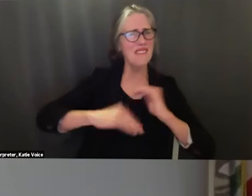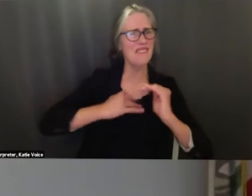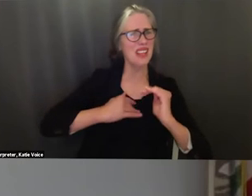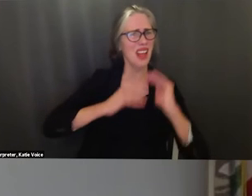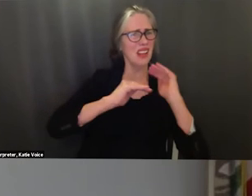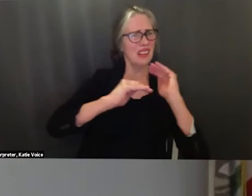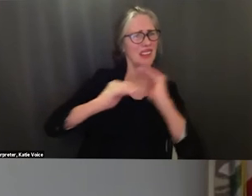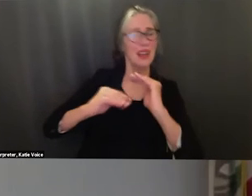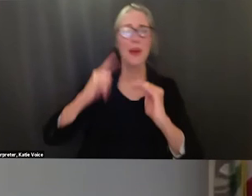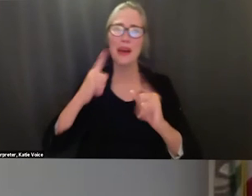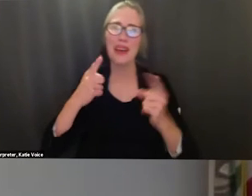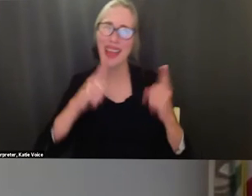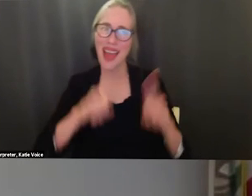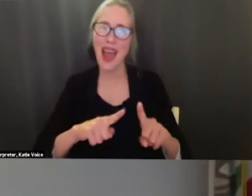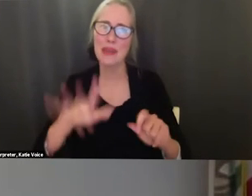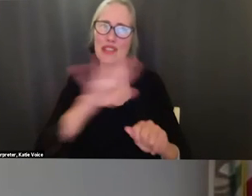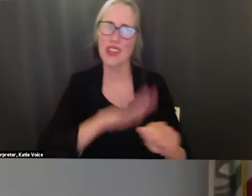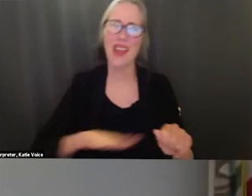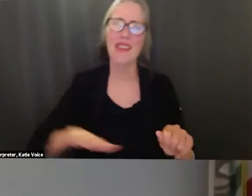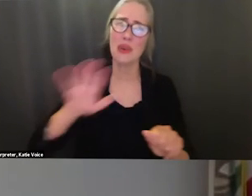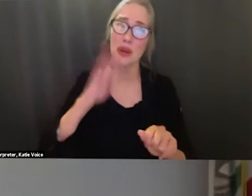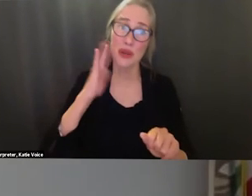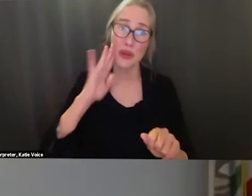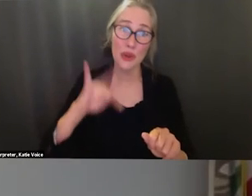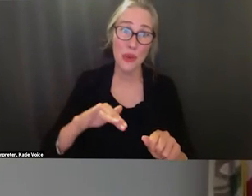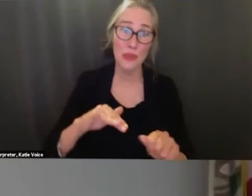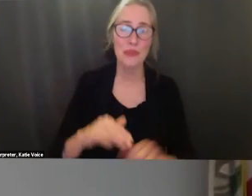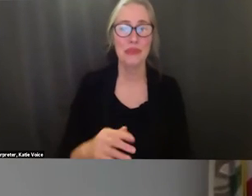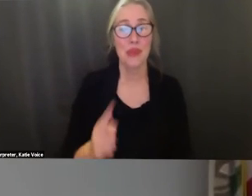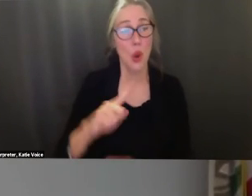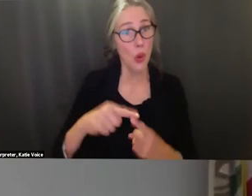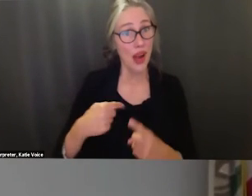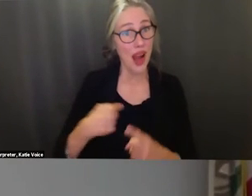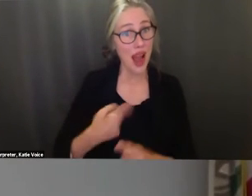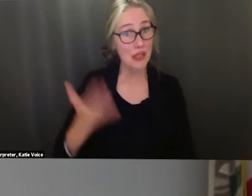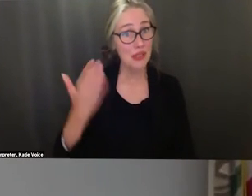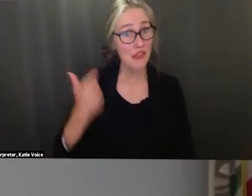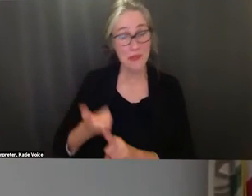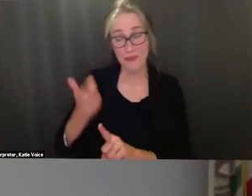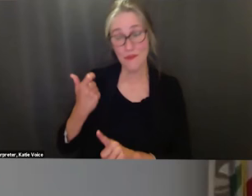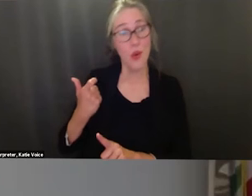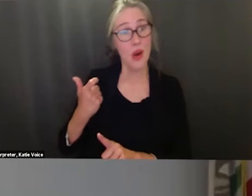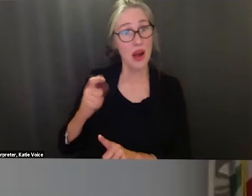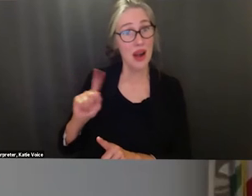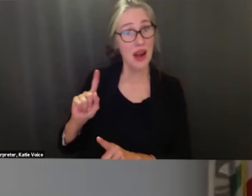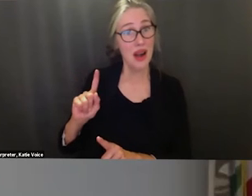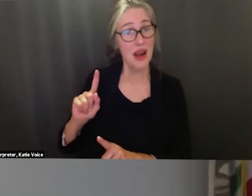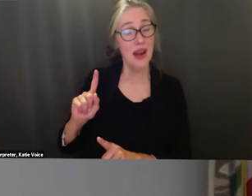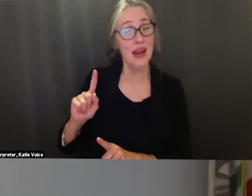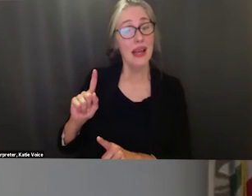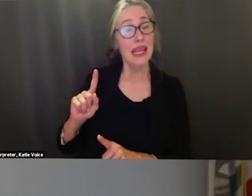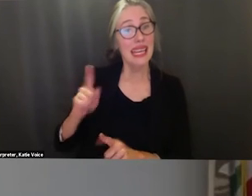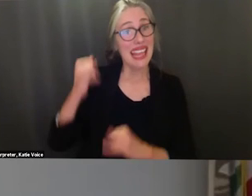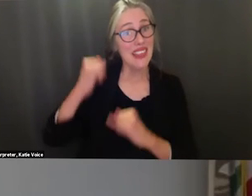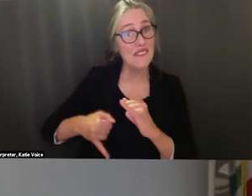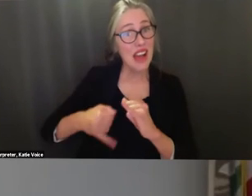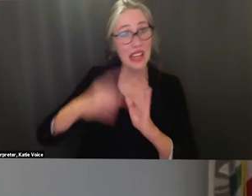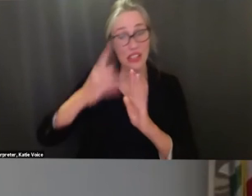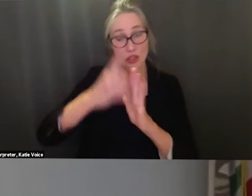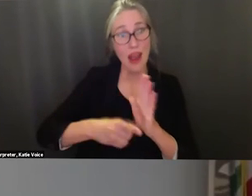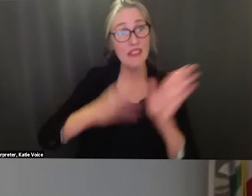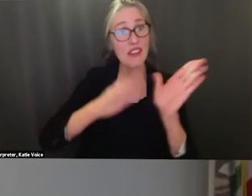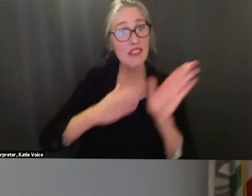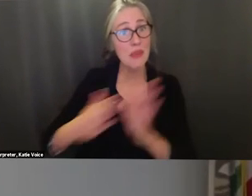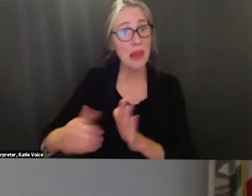sucede en todas partes, y algo que yo pude hacer donde yo trabajaba es que, de hecho, en el último plan, en el